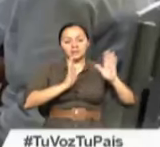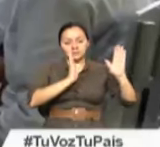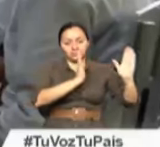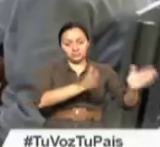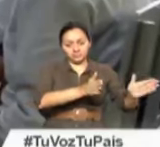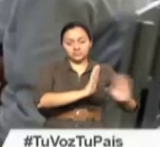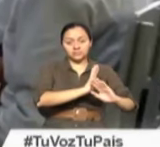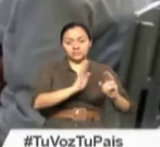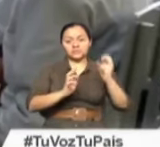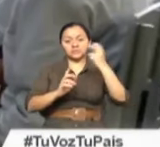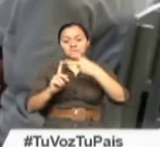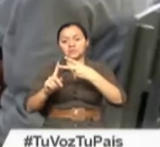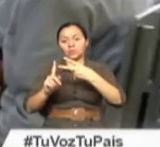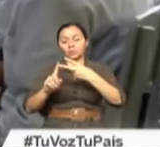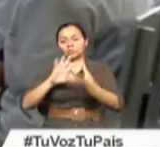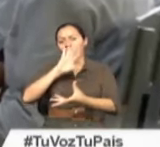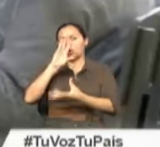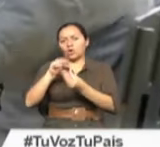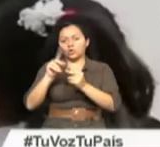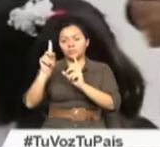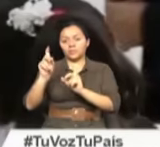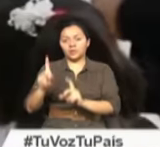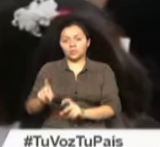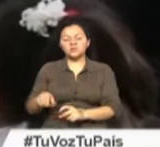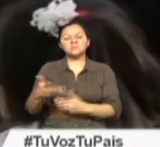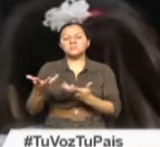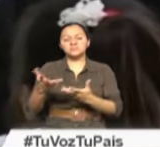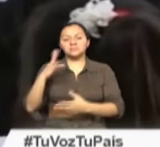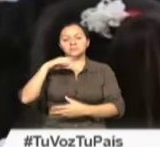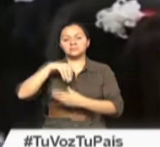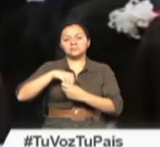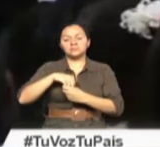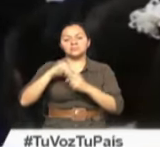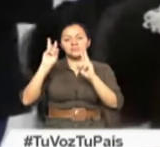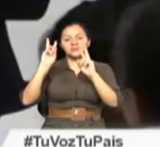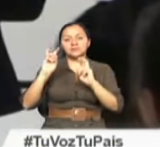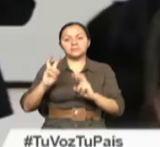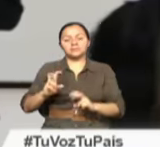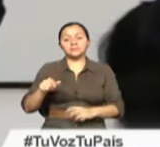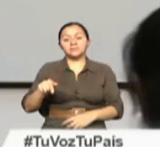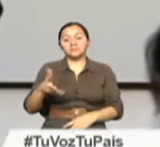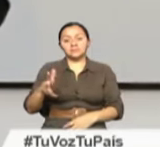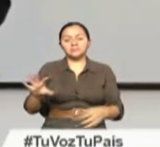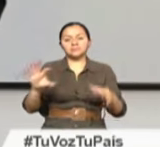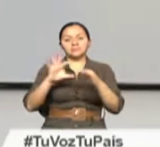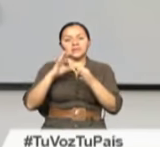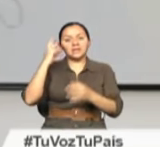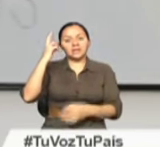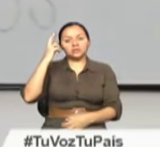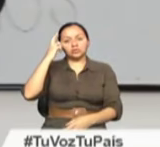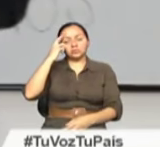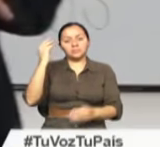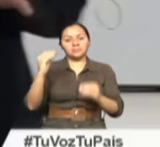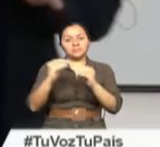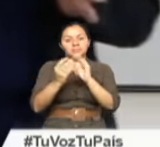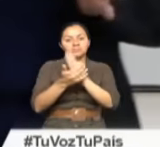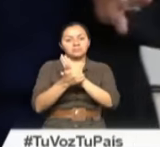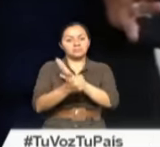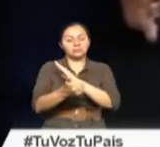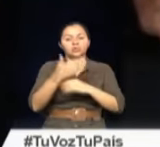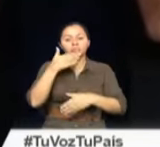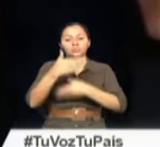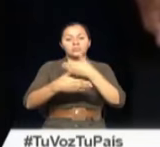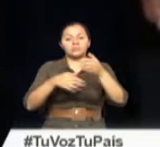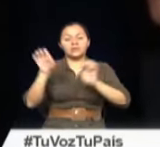nota contará todas las preguntas que están relacionadas con los razonamientos y las aptitudes que van a estar